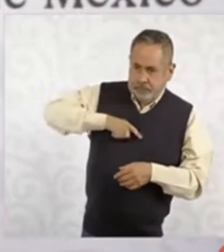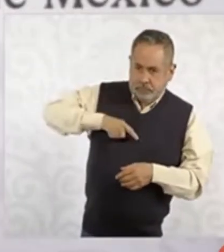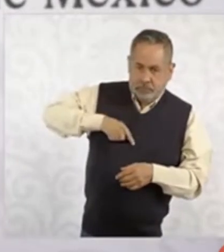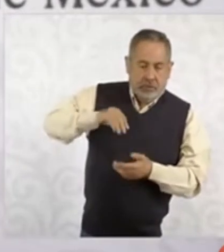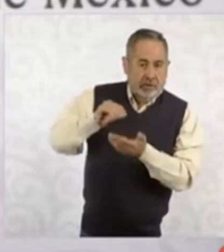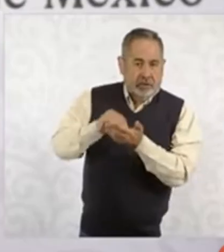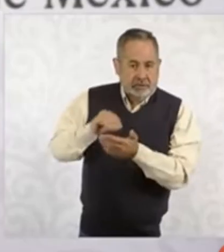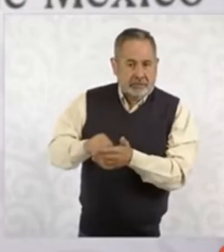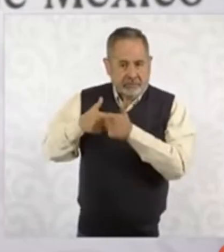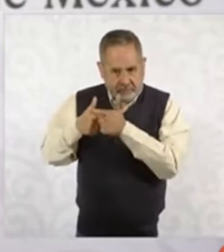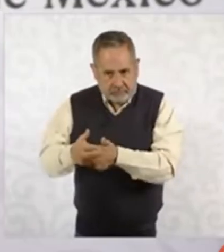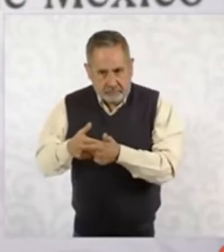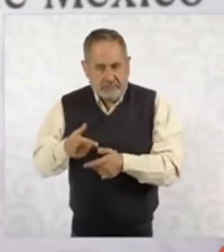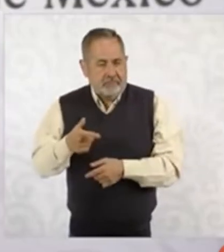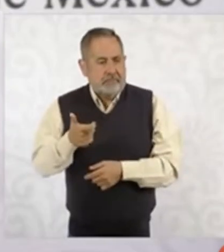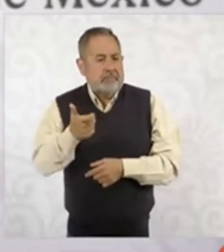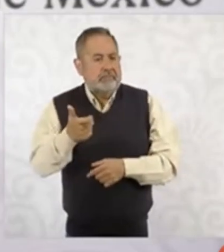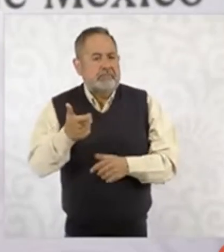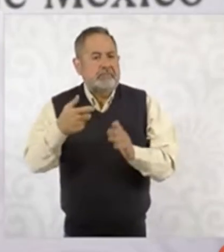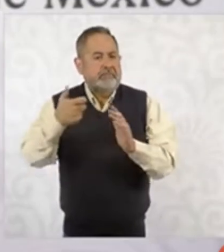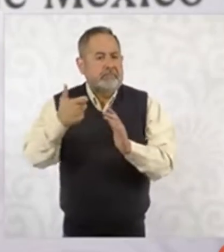aumentado?